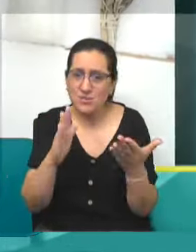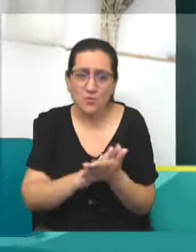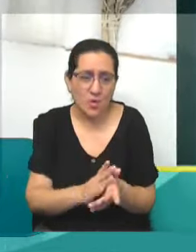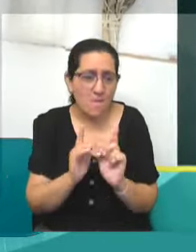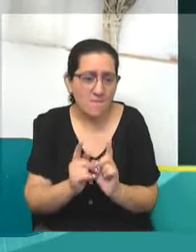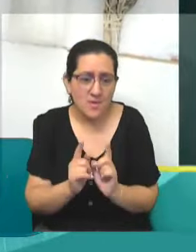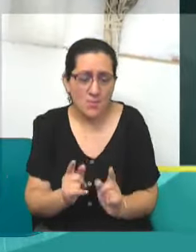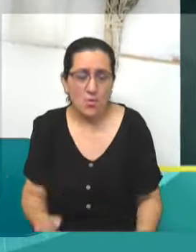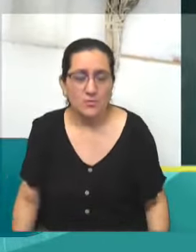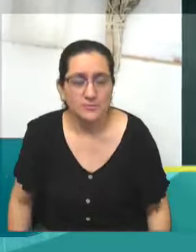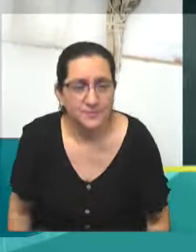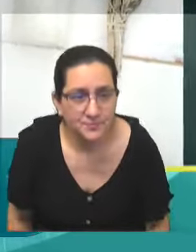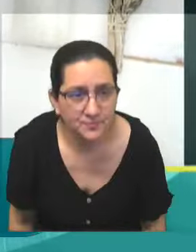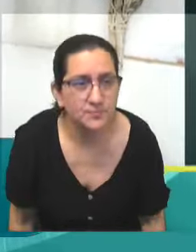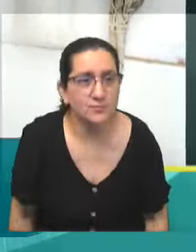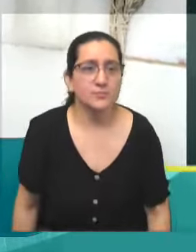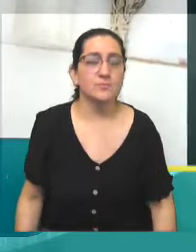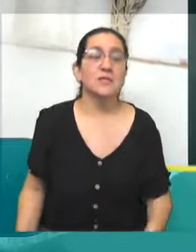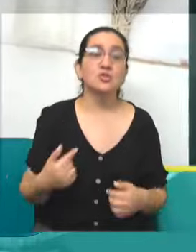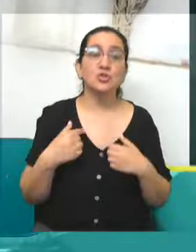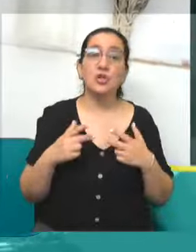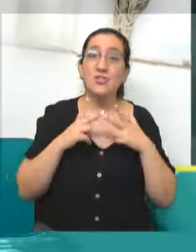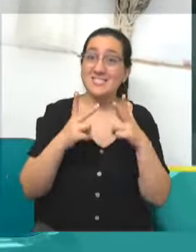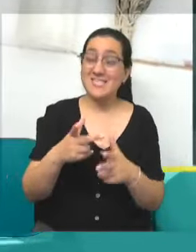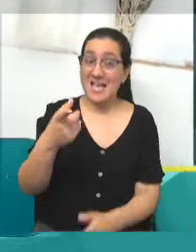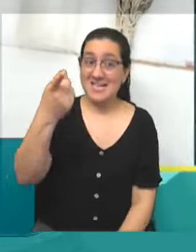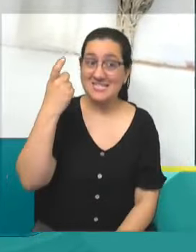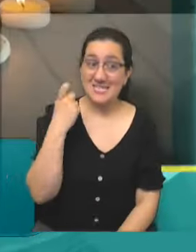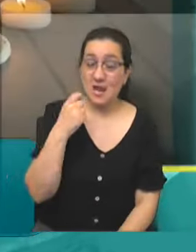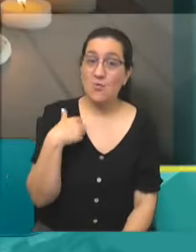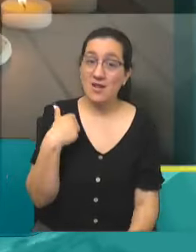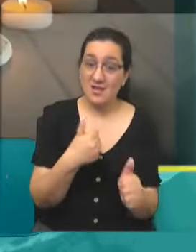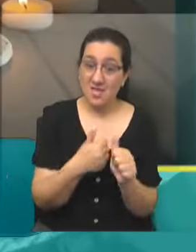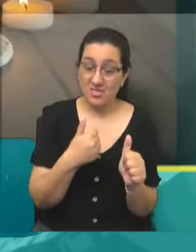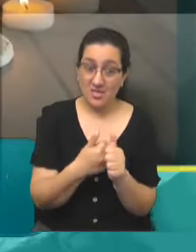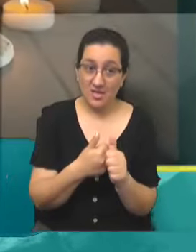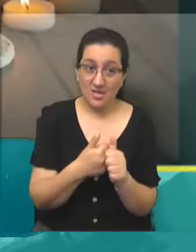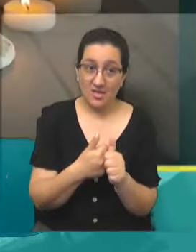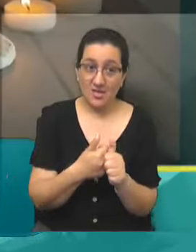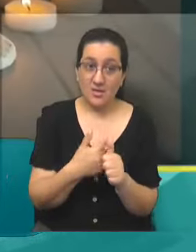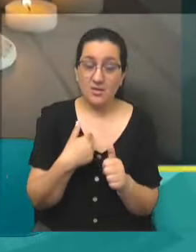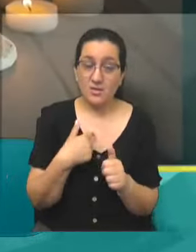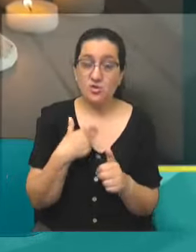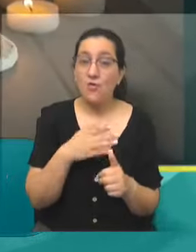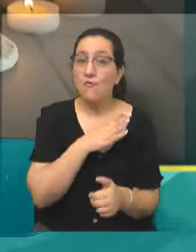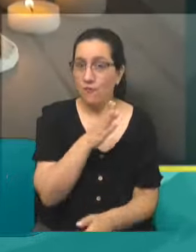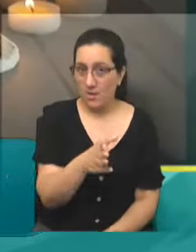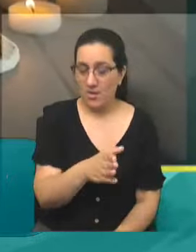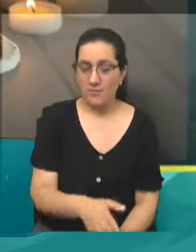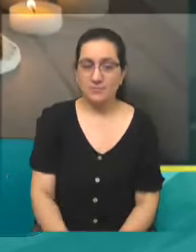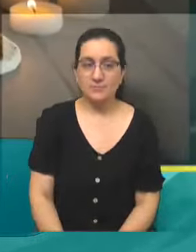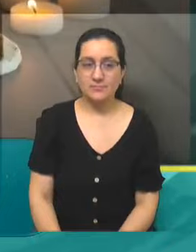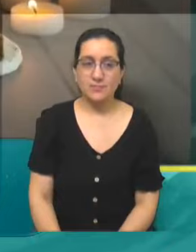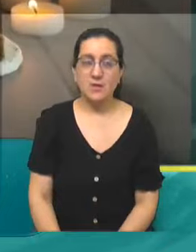eso mismo se lo decía a una clienta que que le hice la consultoría. Todo